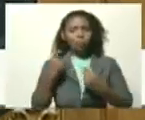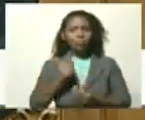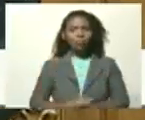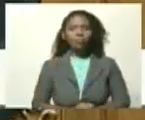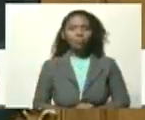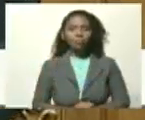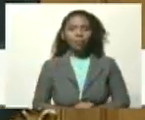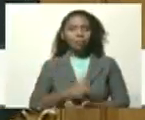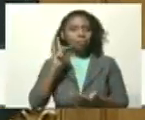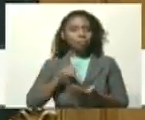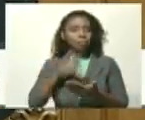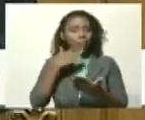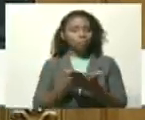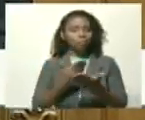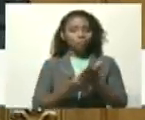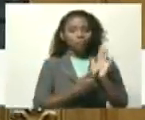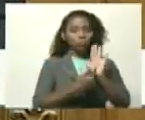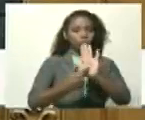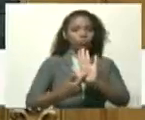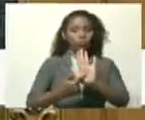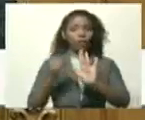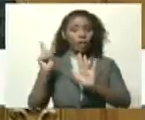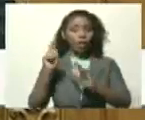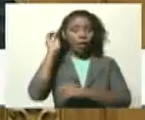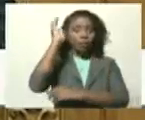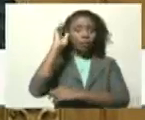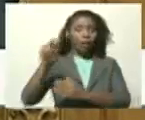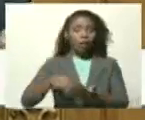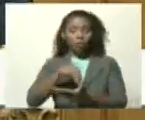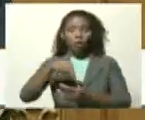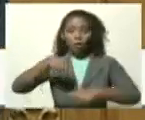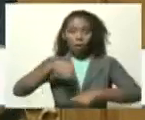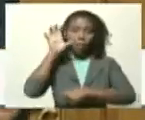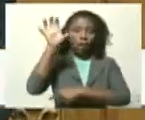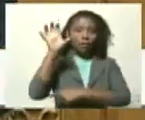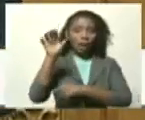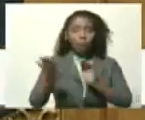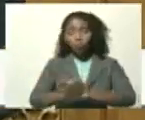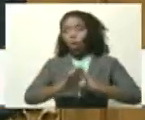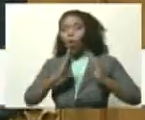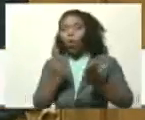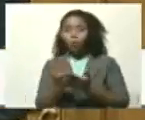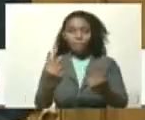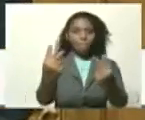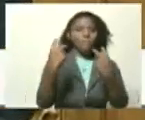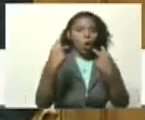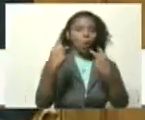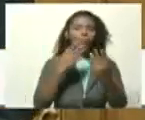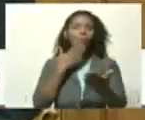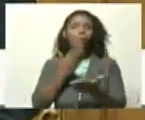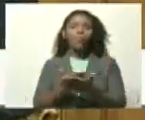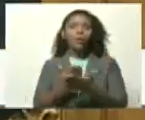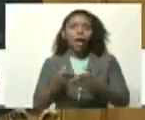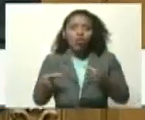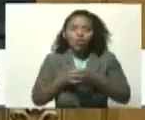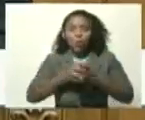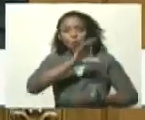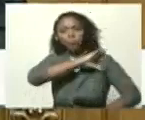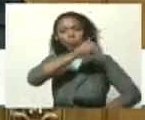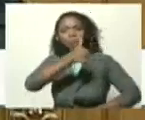de presentar ante esta plenaria, ante el país y ante el mundo que nos está viendo, una propuesta de junta